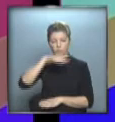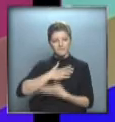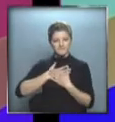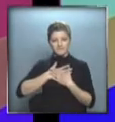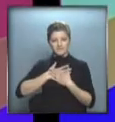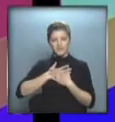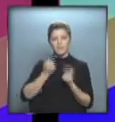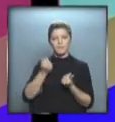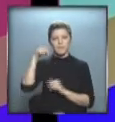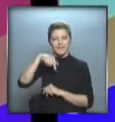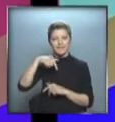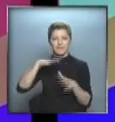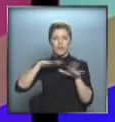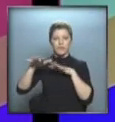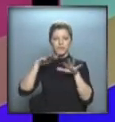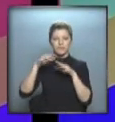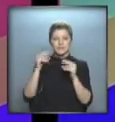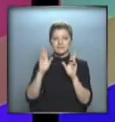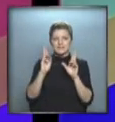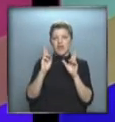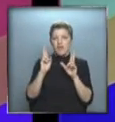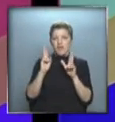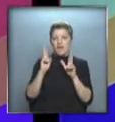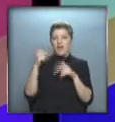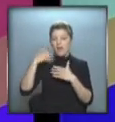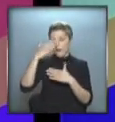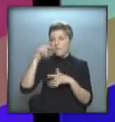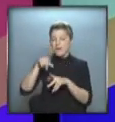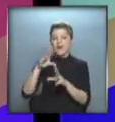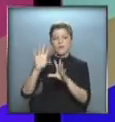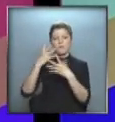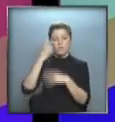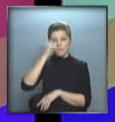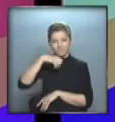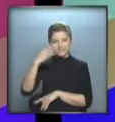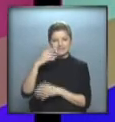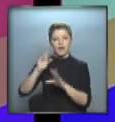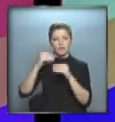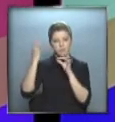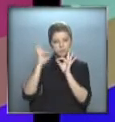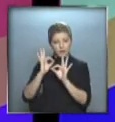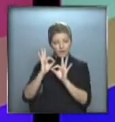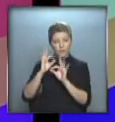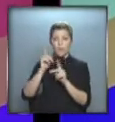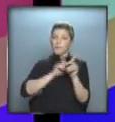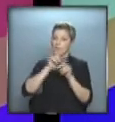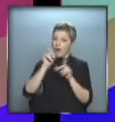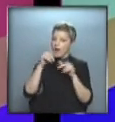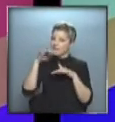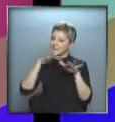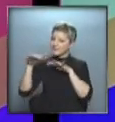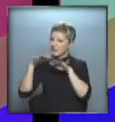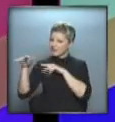lo que está sucediendo y esperamos, bueno, que se confirmen estas cifras, porque en algunos casos son 25% de